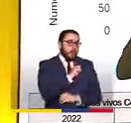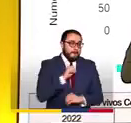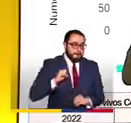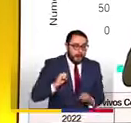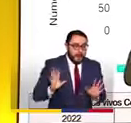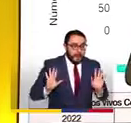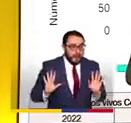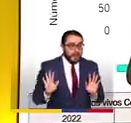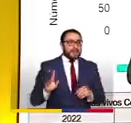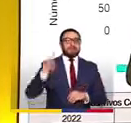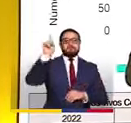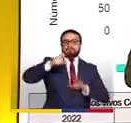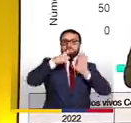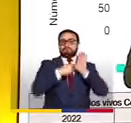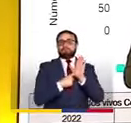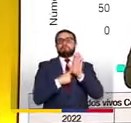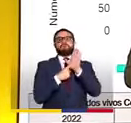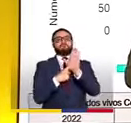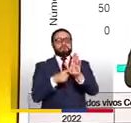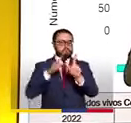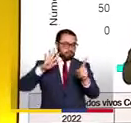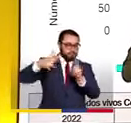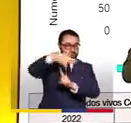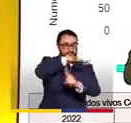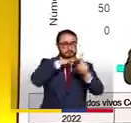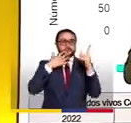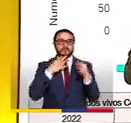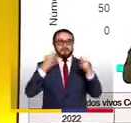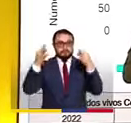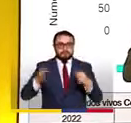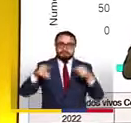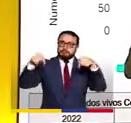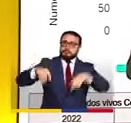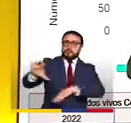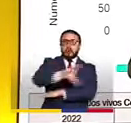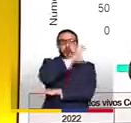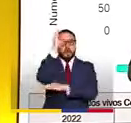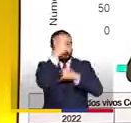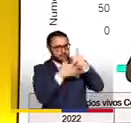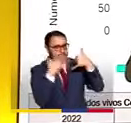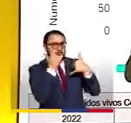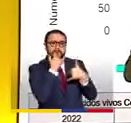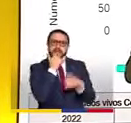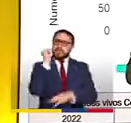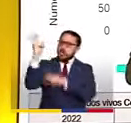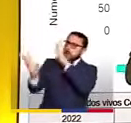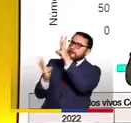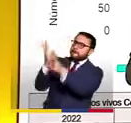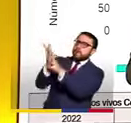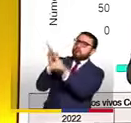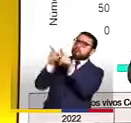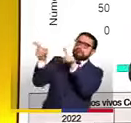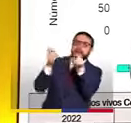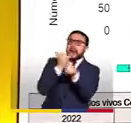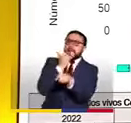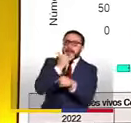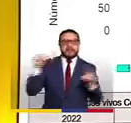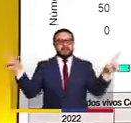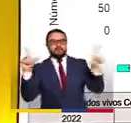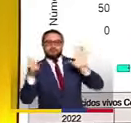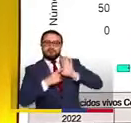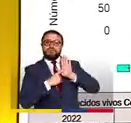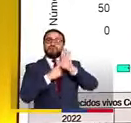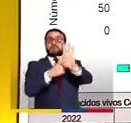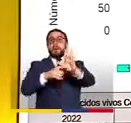la realidad de lo que acontece en Colombia, en ustedes, en el mundo, y tener también la oportunidad